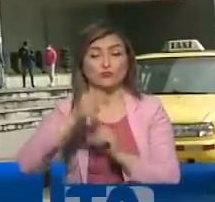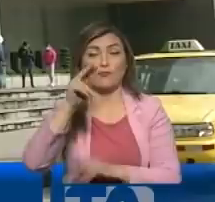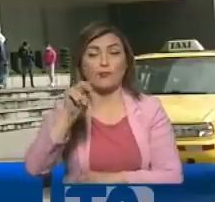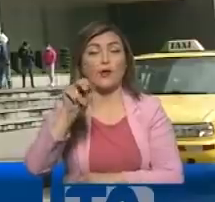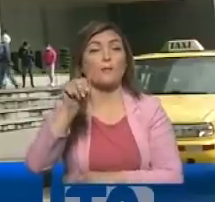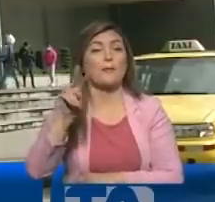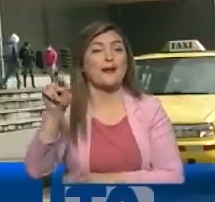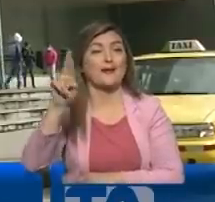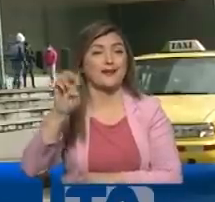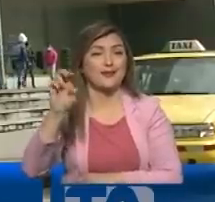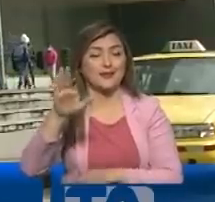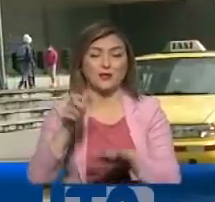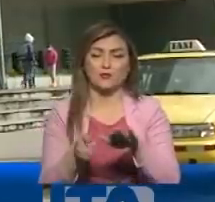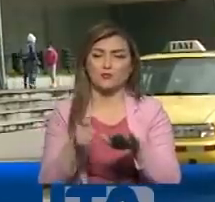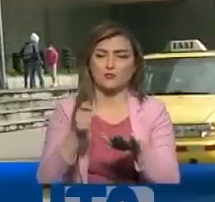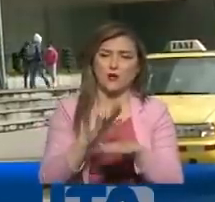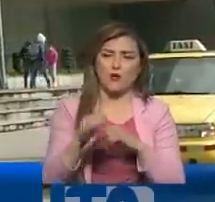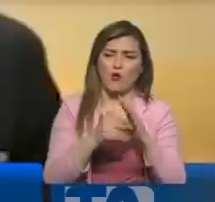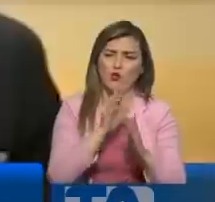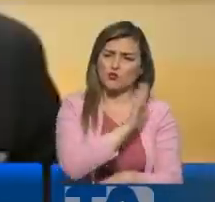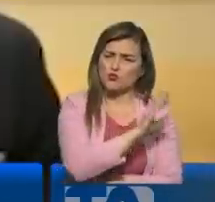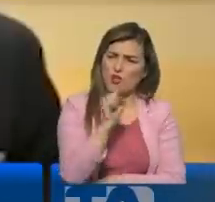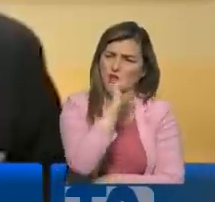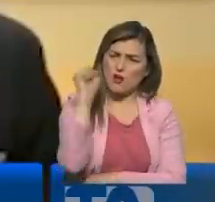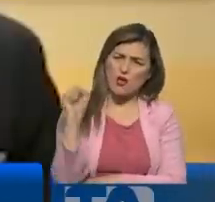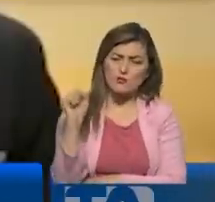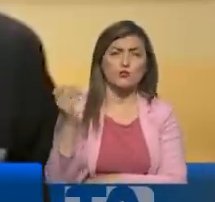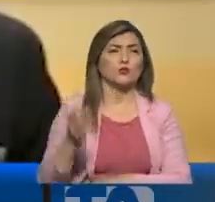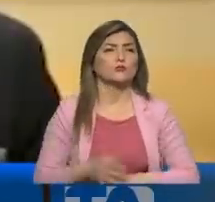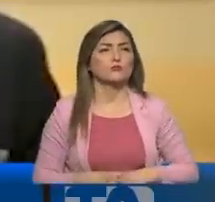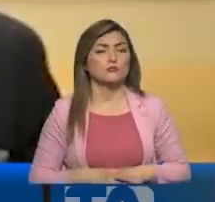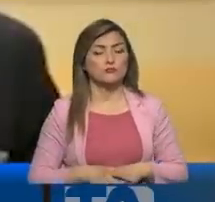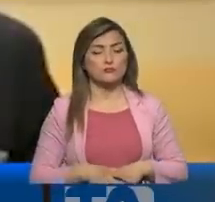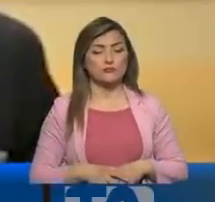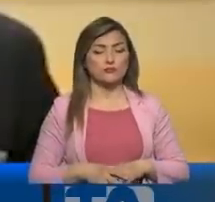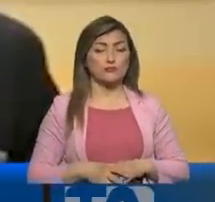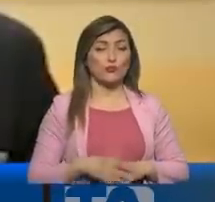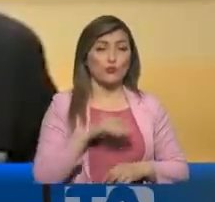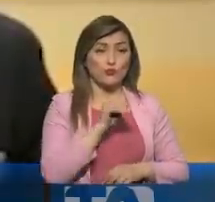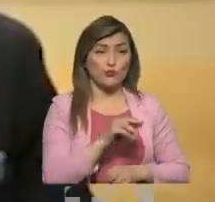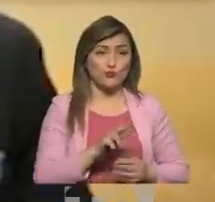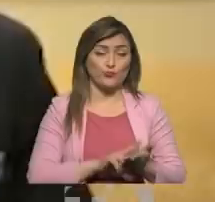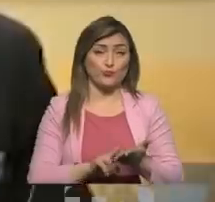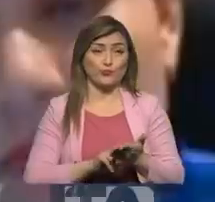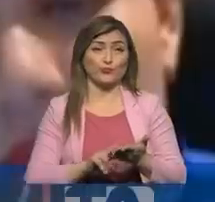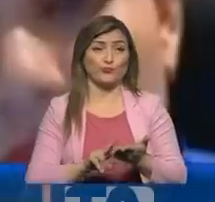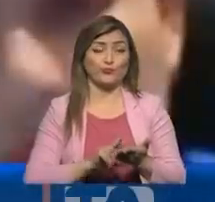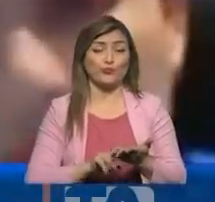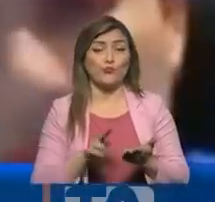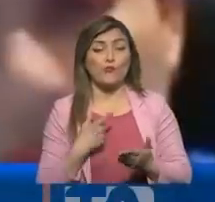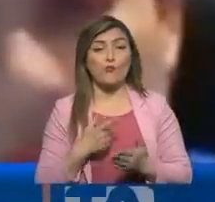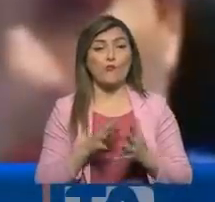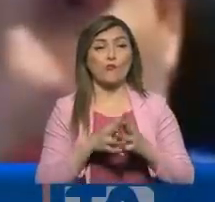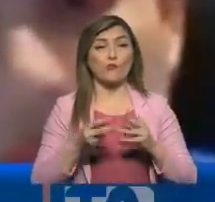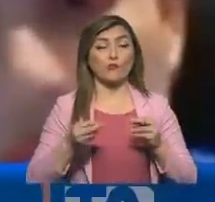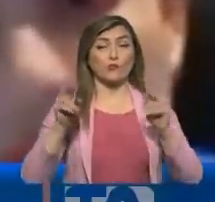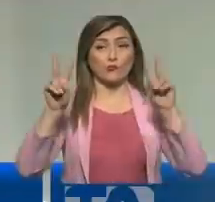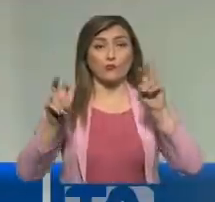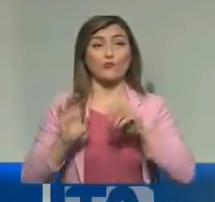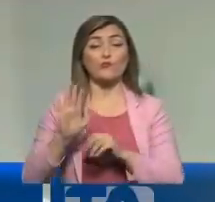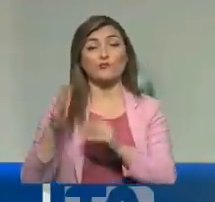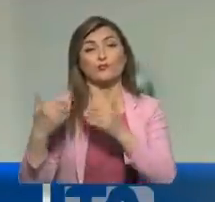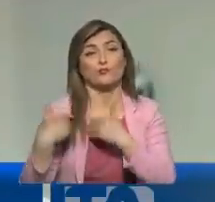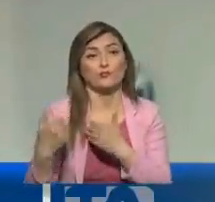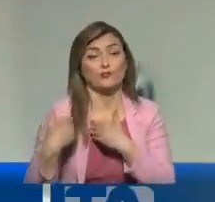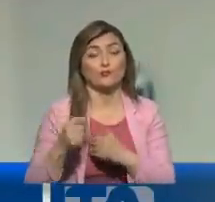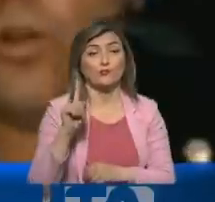su defensa alegó una vulneración de derechos, pues aseguró que Murillo fue notificado de la sesión en la que se resolverían temas inherentes a su cargo